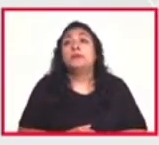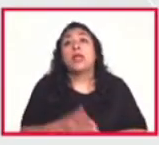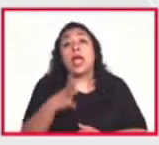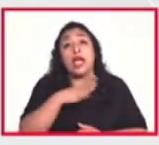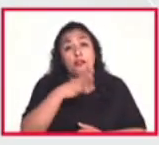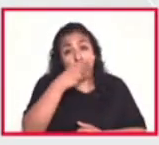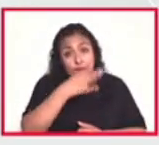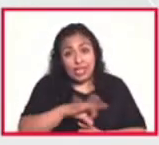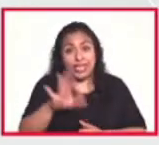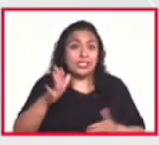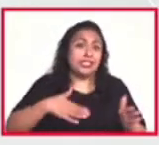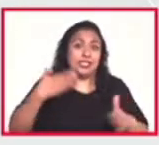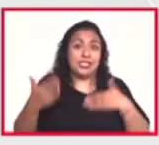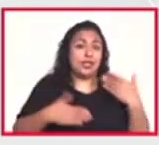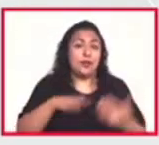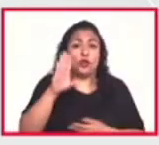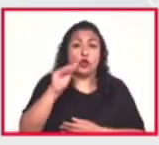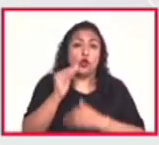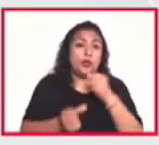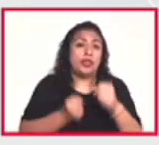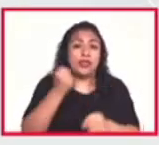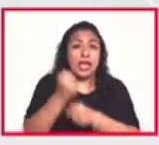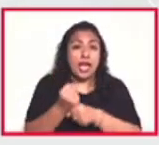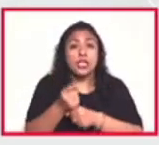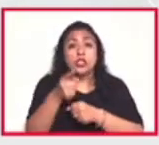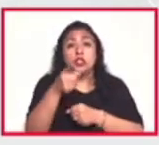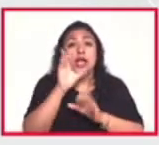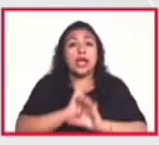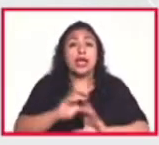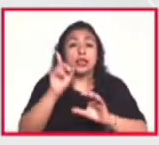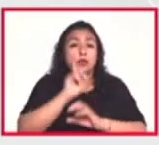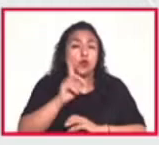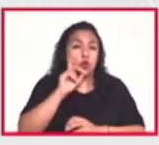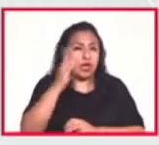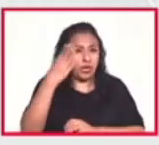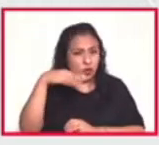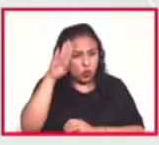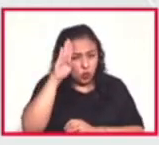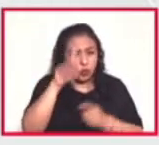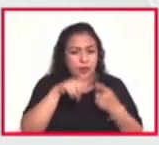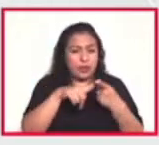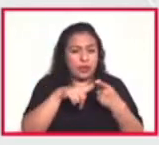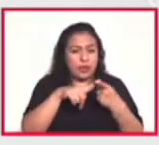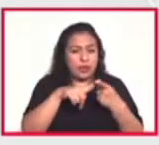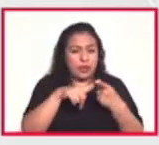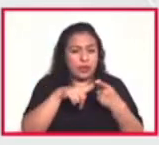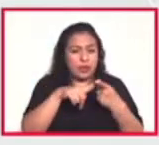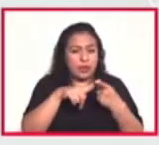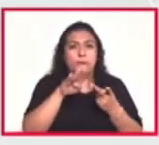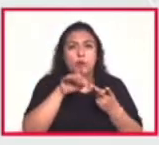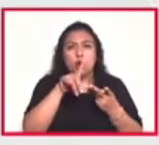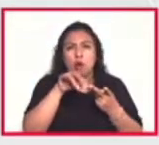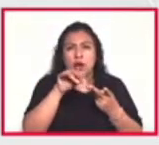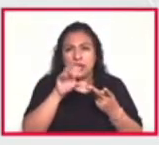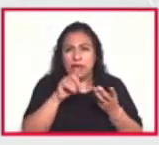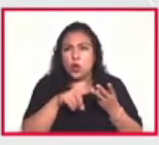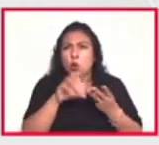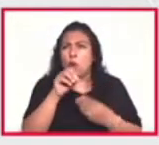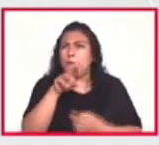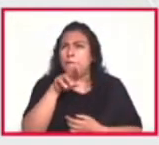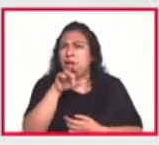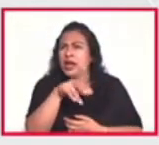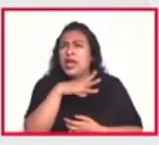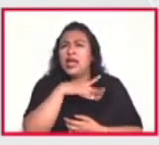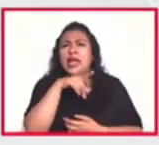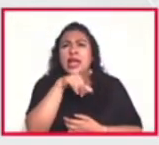celebrando 90 años de la cantante cubana de son, bolero, Omara Portuondo. Ella